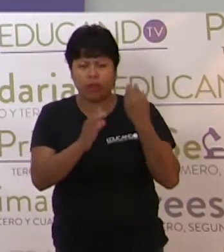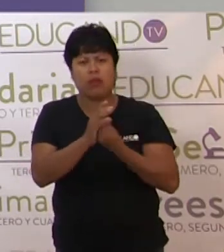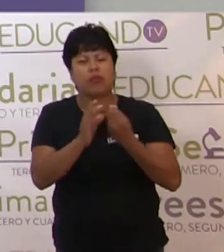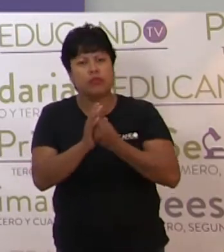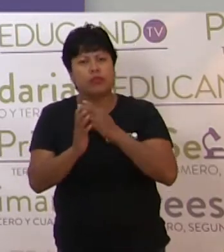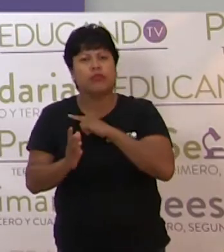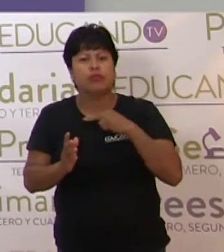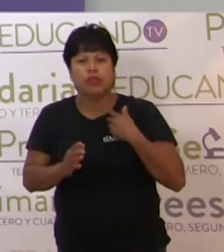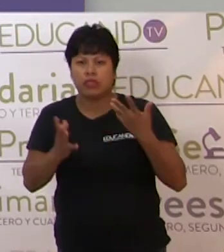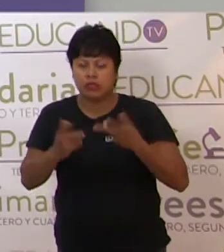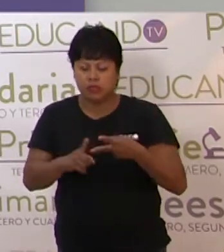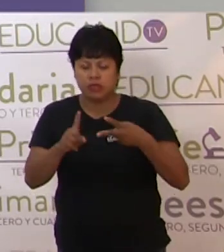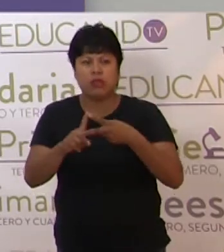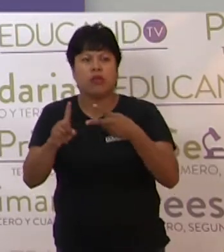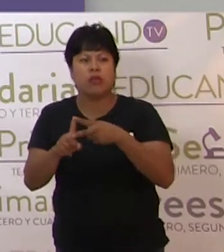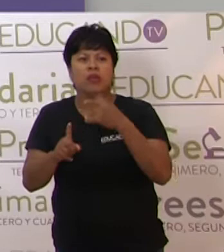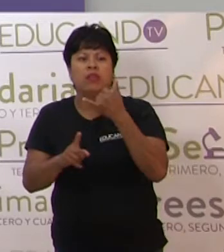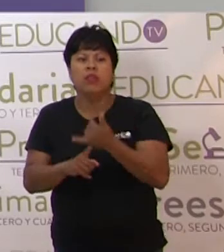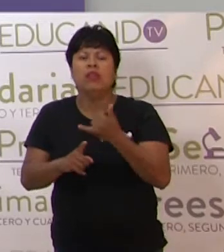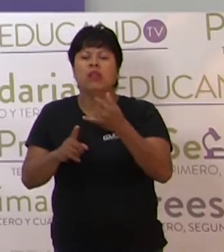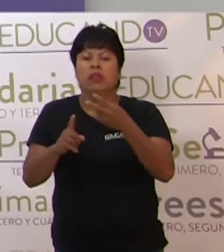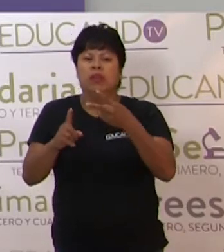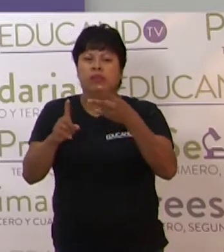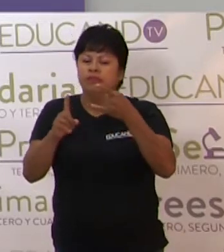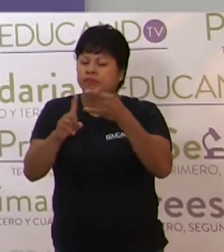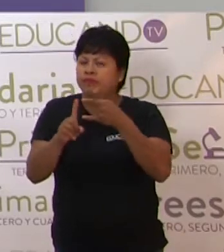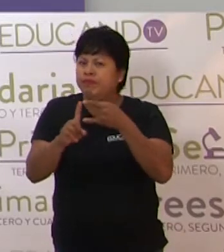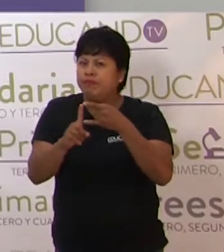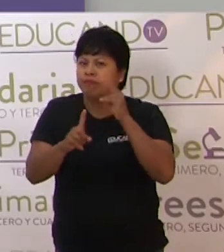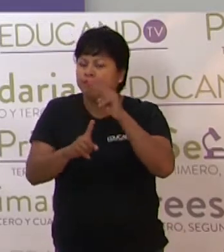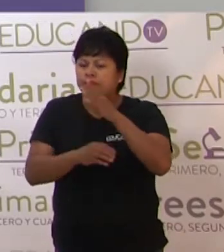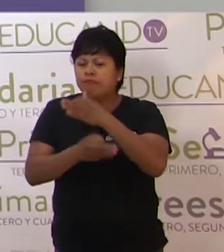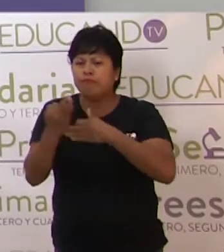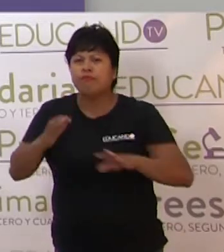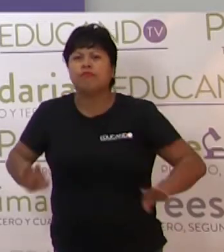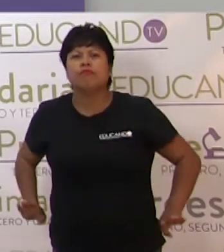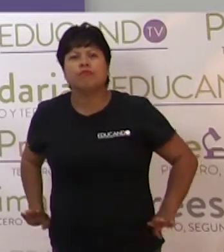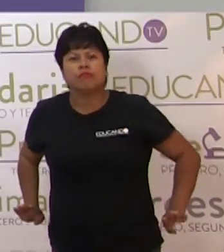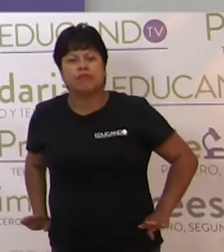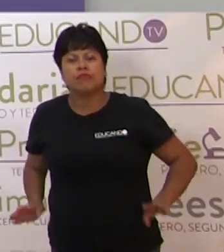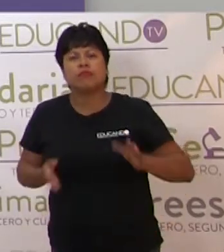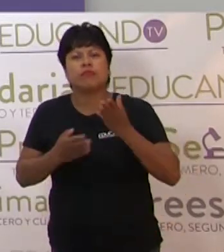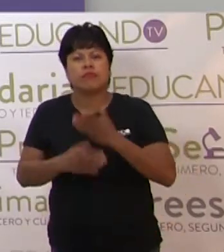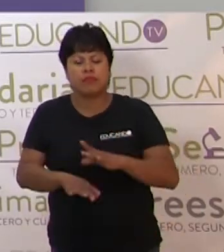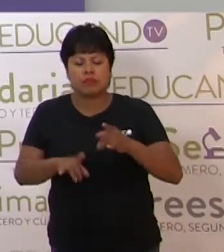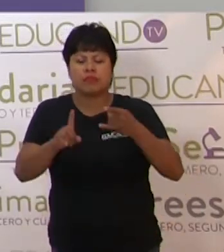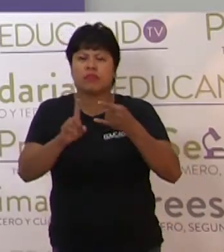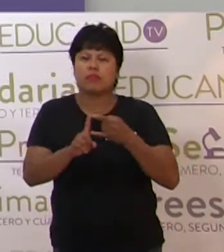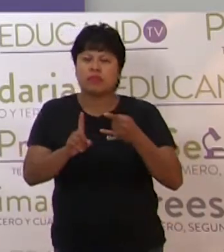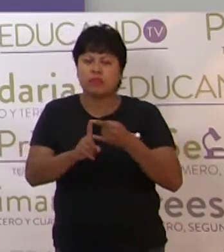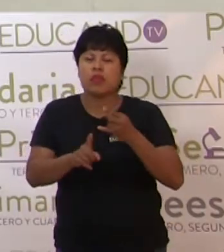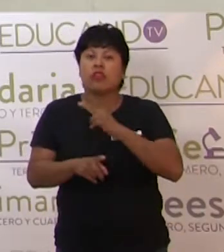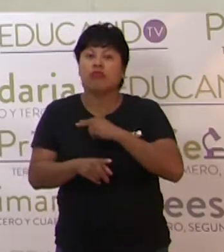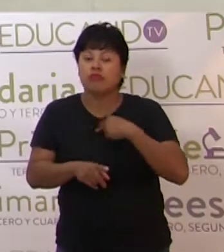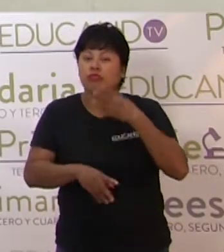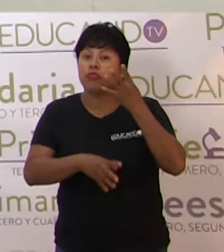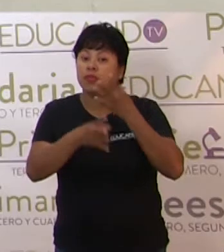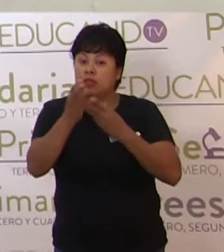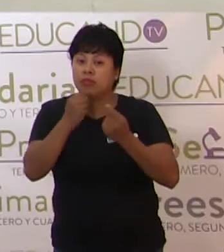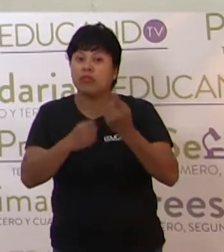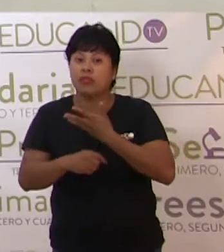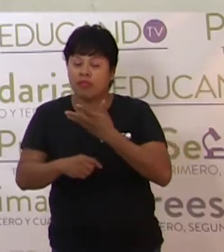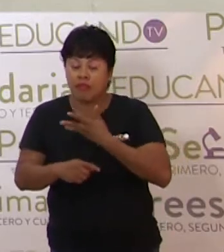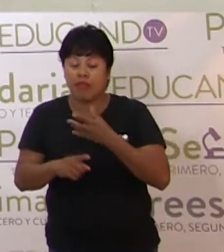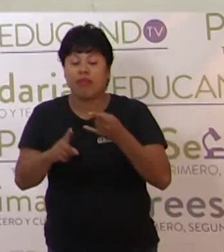analizamos triángulos y cuadrilátero vimos todas las características de los triángulos aprendimos que tiene todos los triángulos